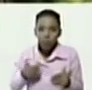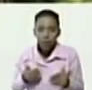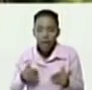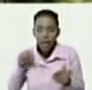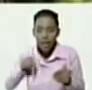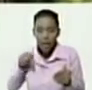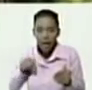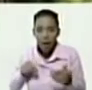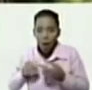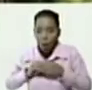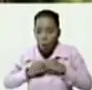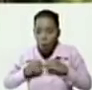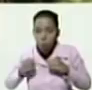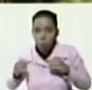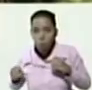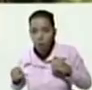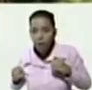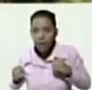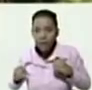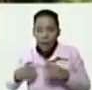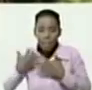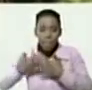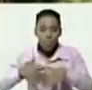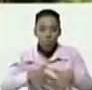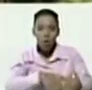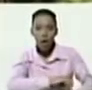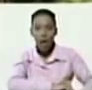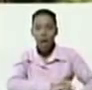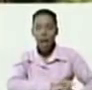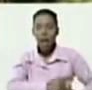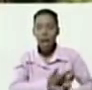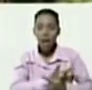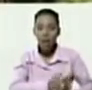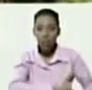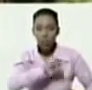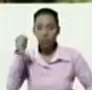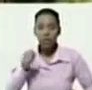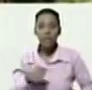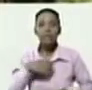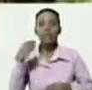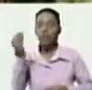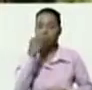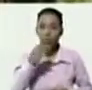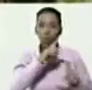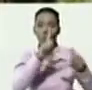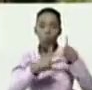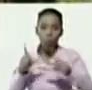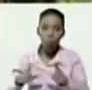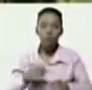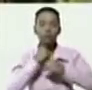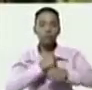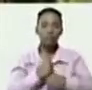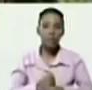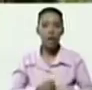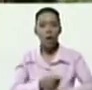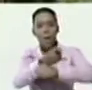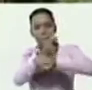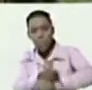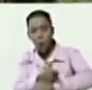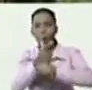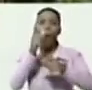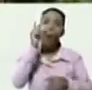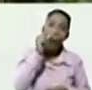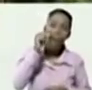retaguardia organiza el Ejército Libertador, consiguió armas, caballos, alimentos, pertrechos, fusiles,